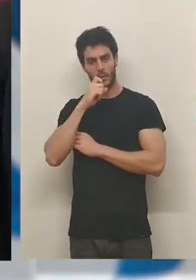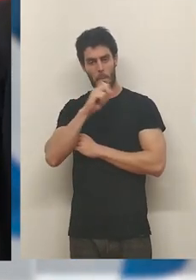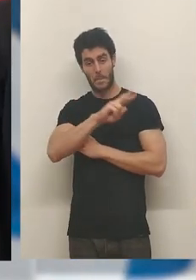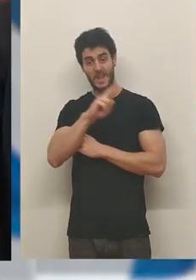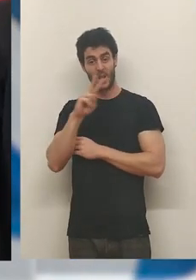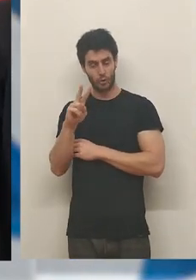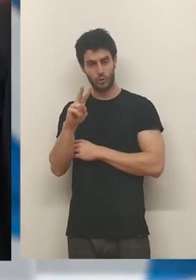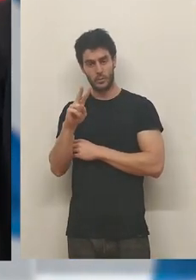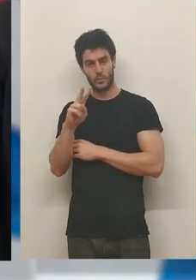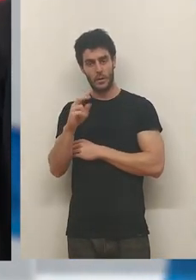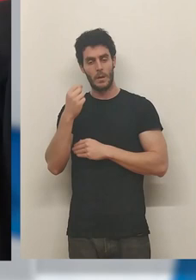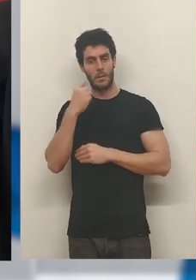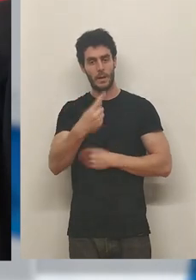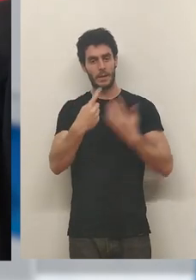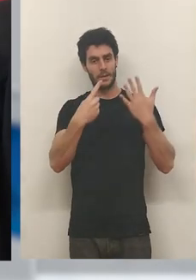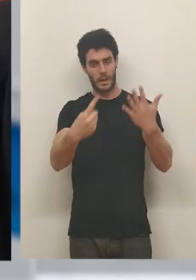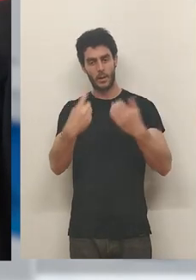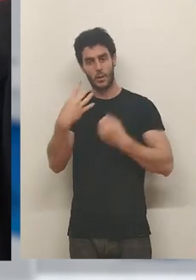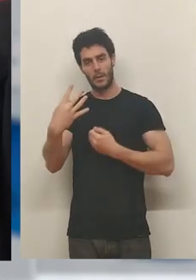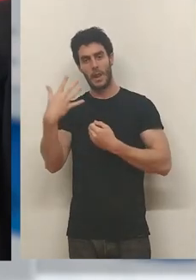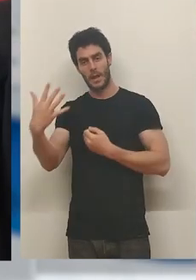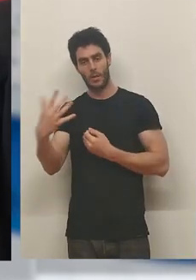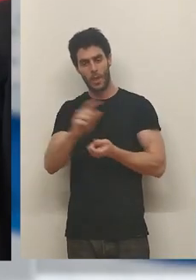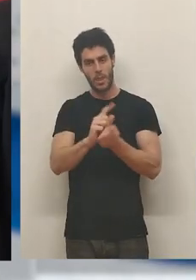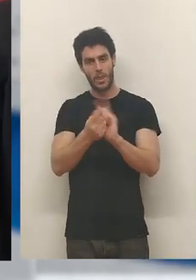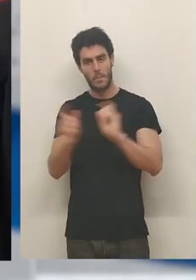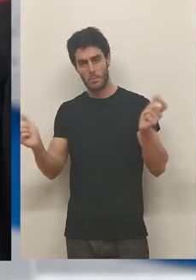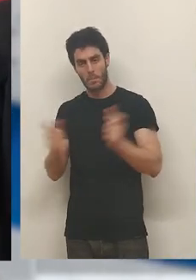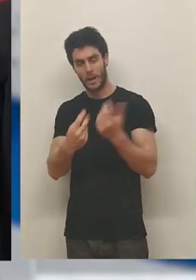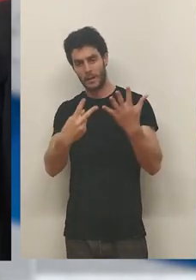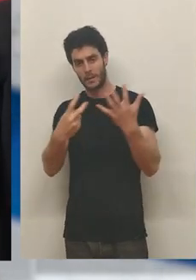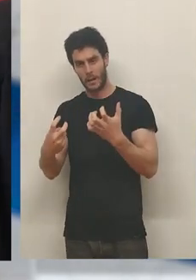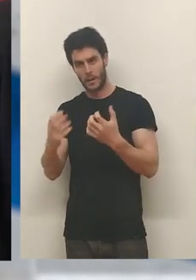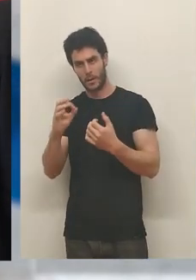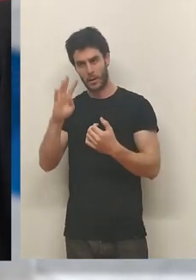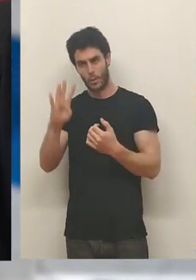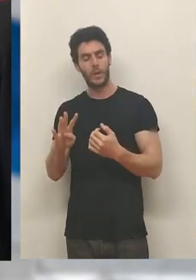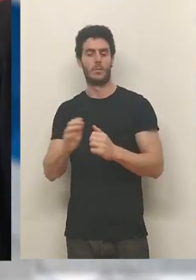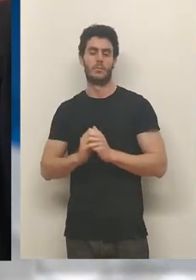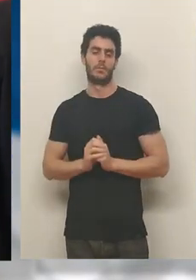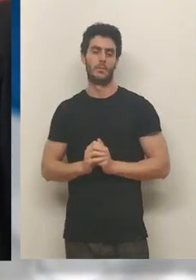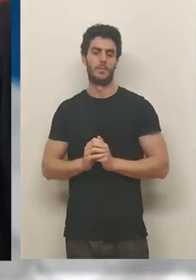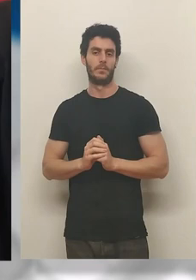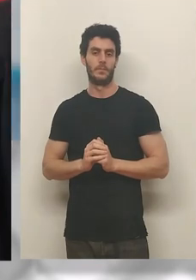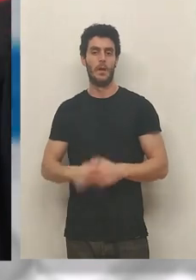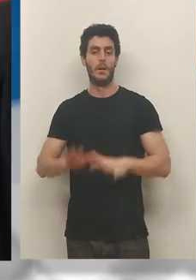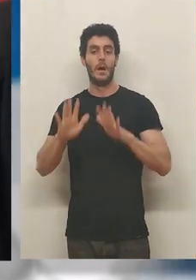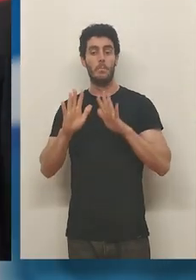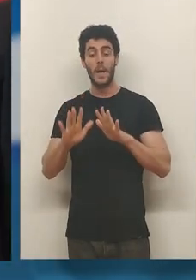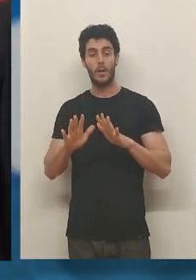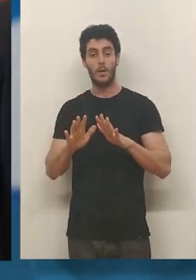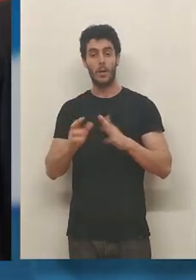En el año 2022, de 1.695 ayudas, hemos pasado a 700, 704 exactamente.